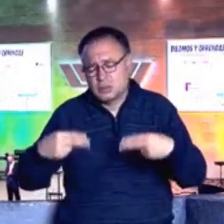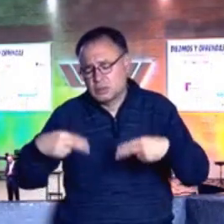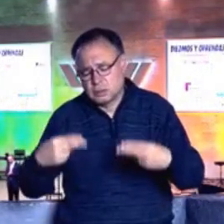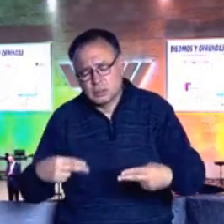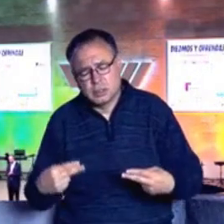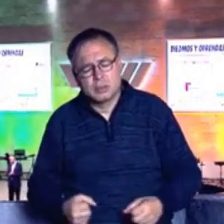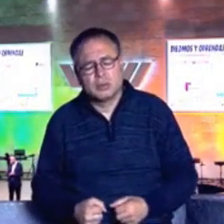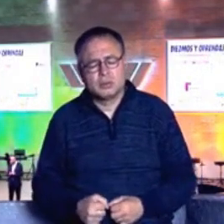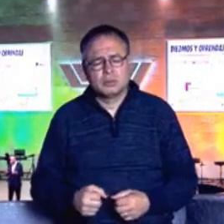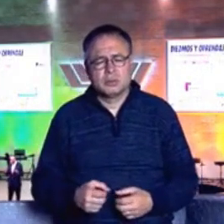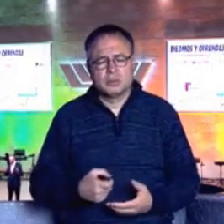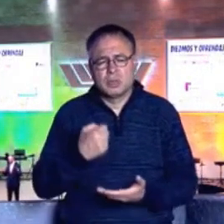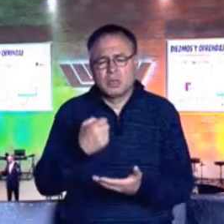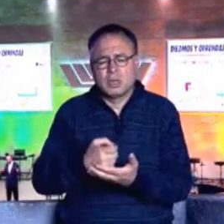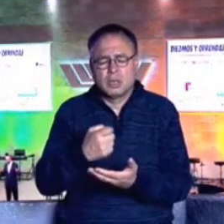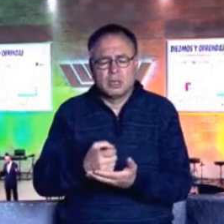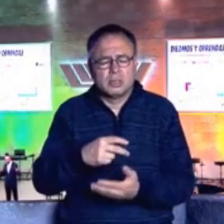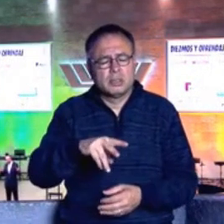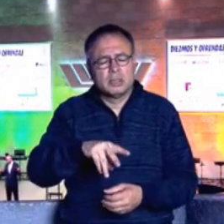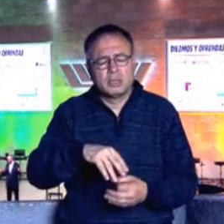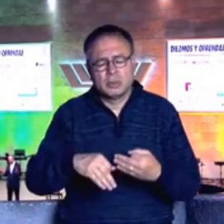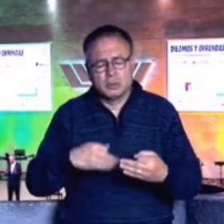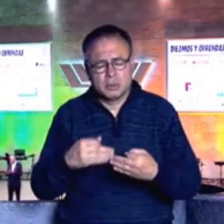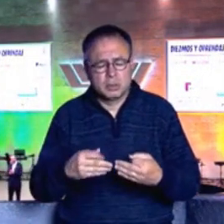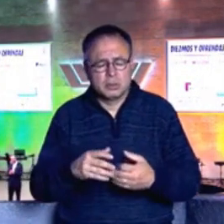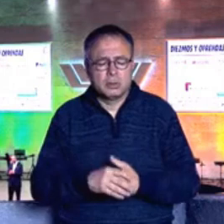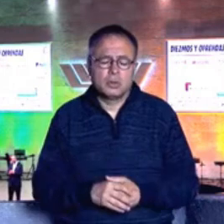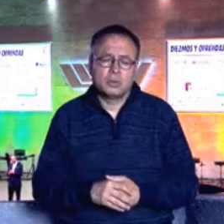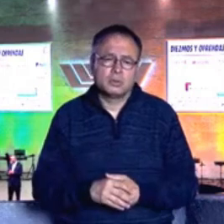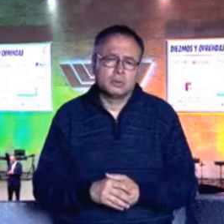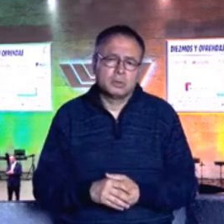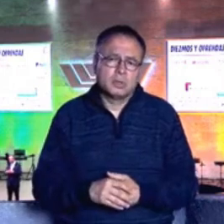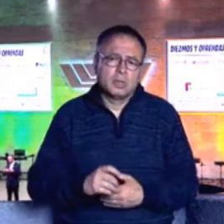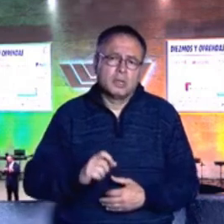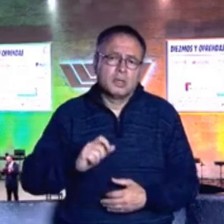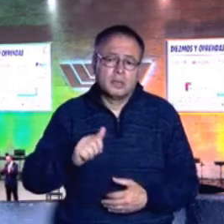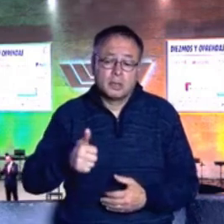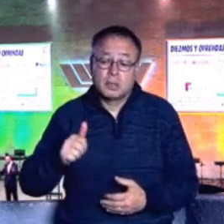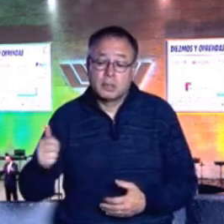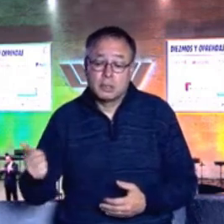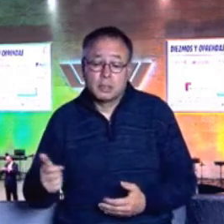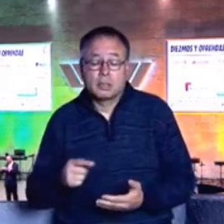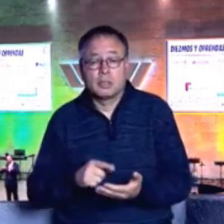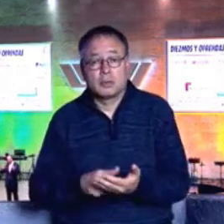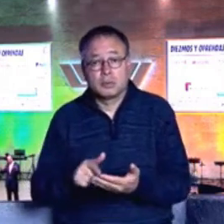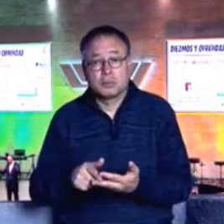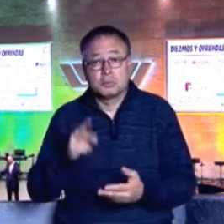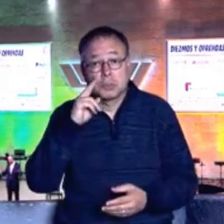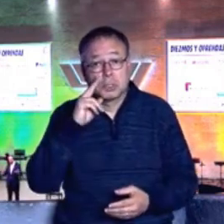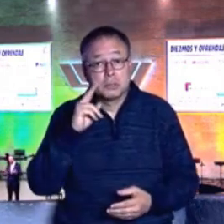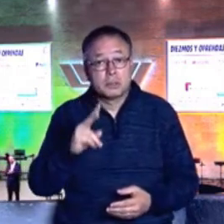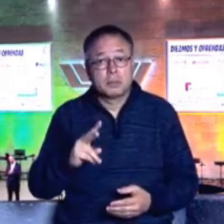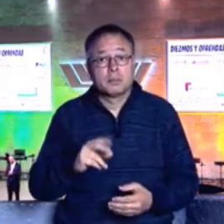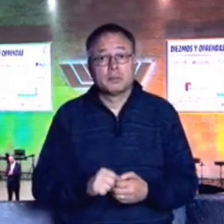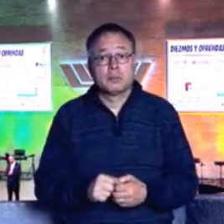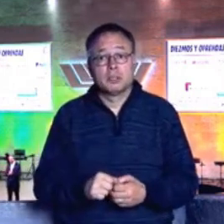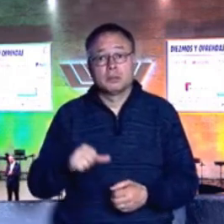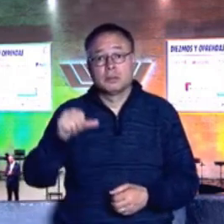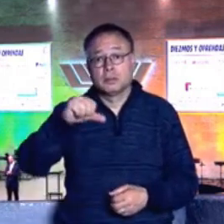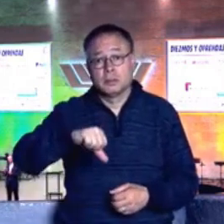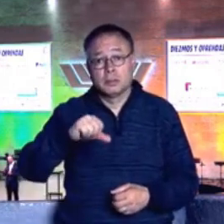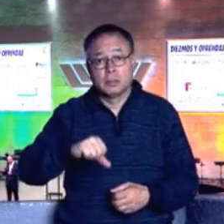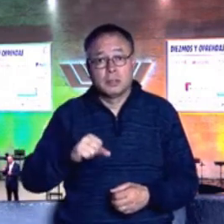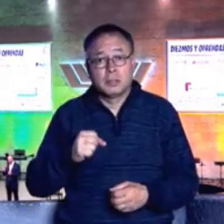yo ruego a Dios que cada uno de los que formamos parte del centro cristiano y quienes están viendo este mensaje más allá del centro